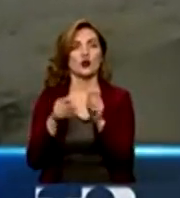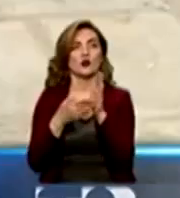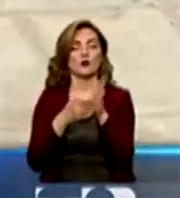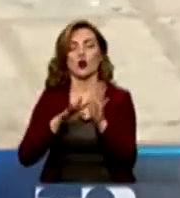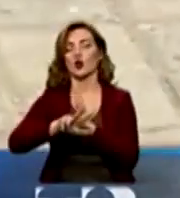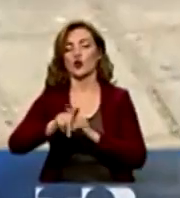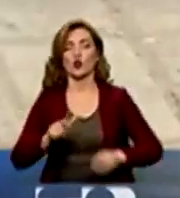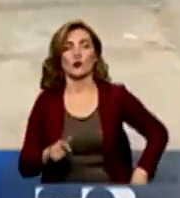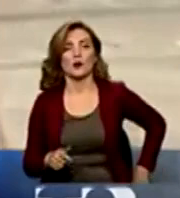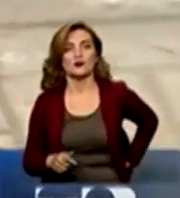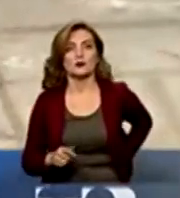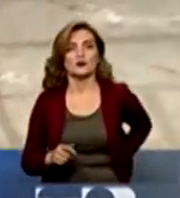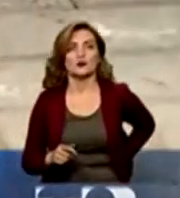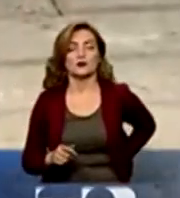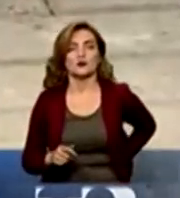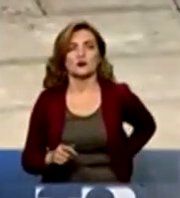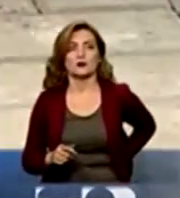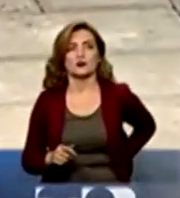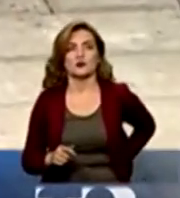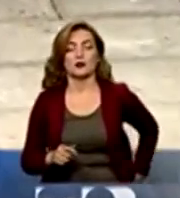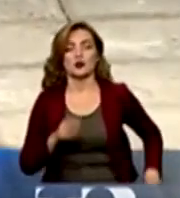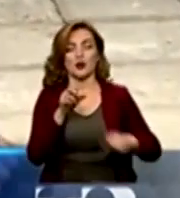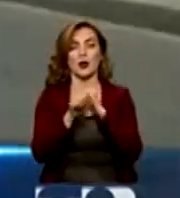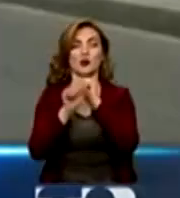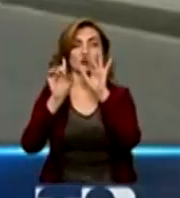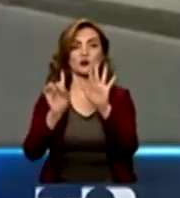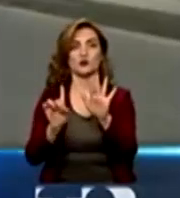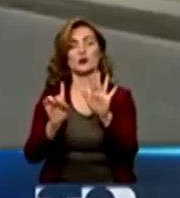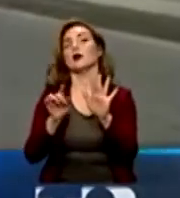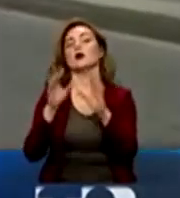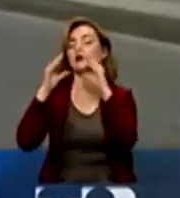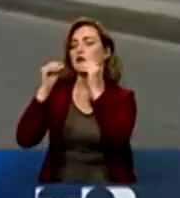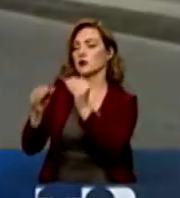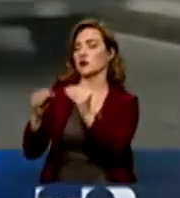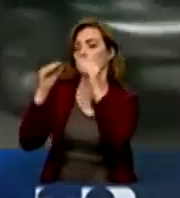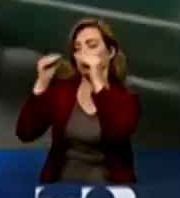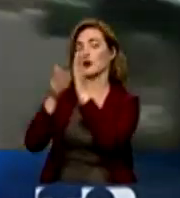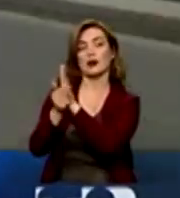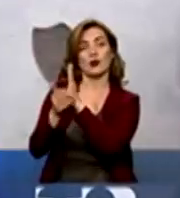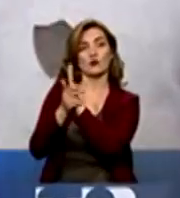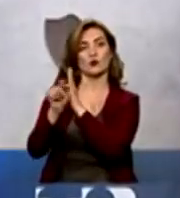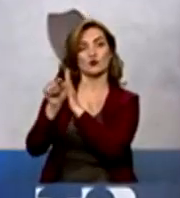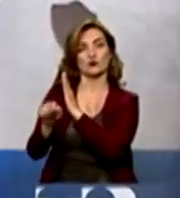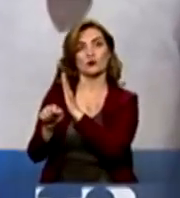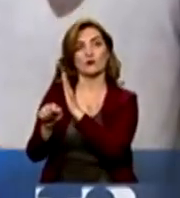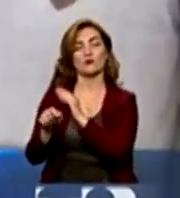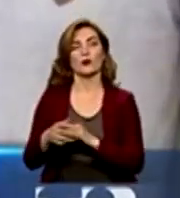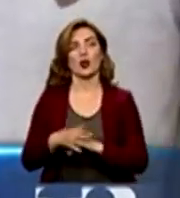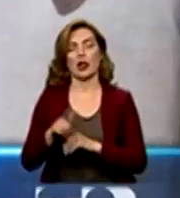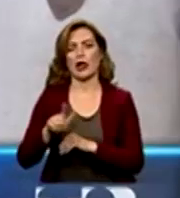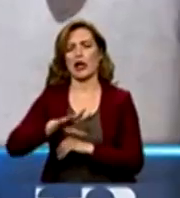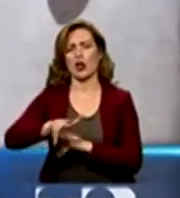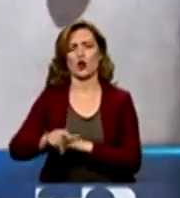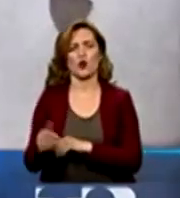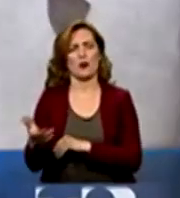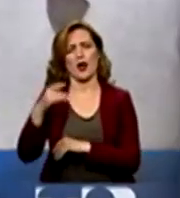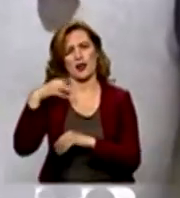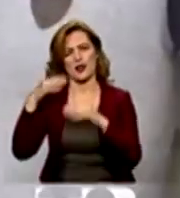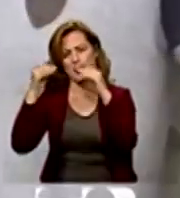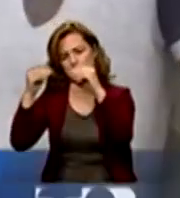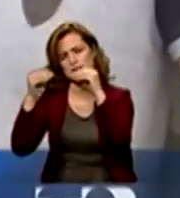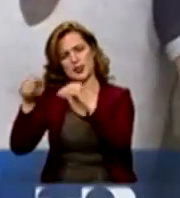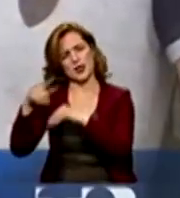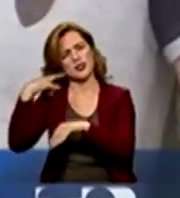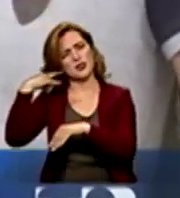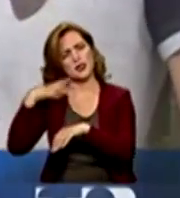modalidad, utilizando una niña de 6 años, reclutada para cometer actos ilícitos. Correcto, y aparte de eso que ya ellos ya están sondeándose,